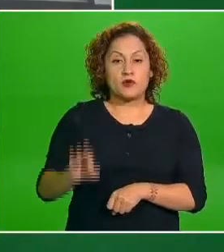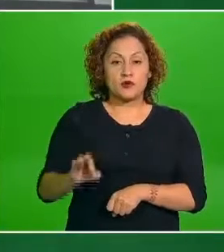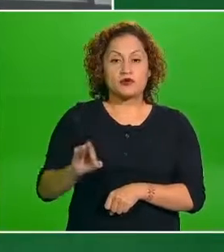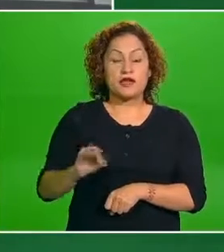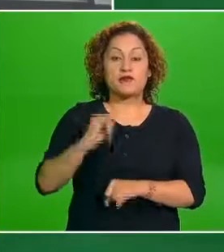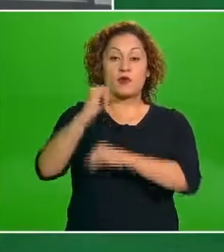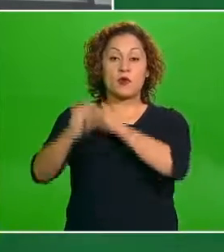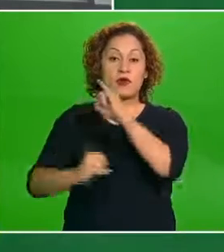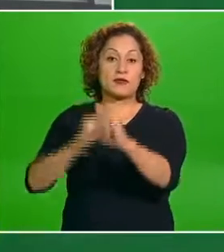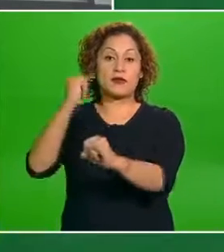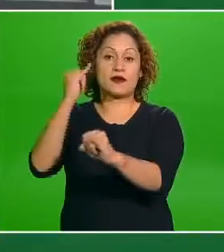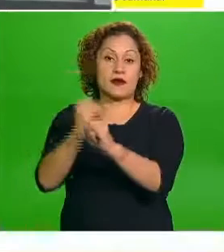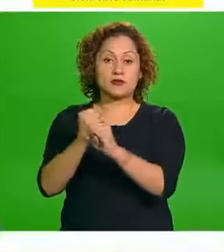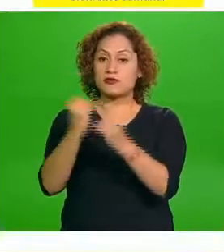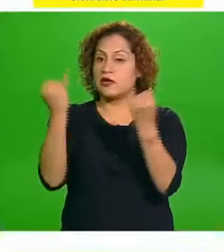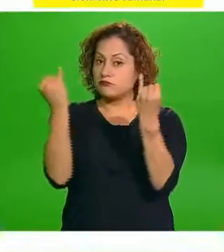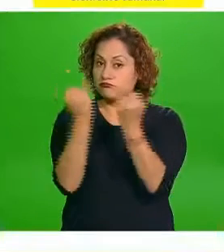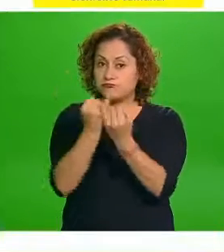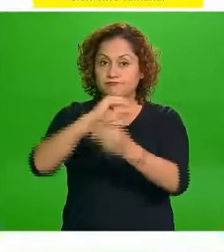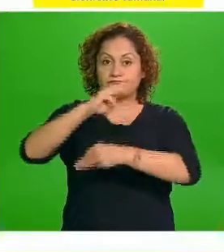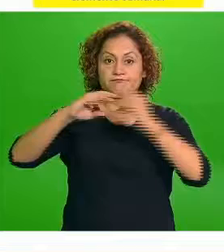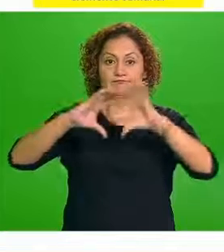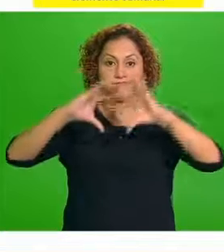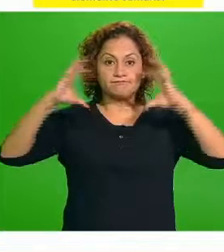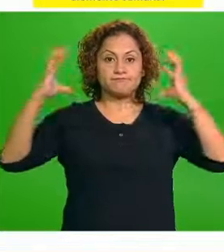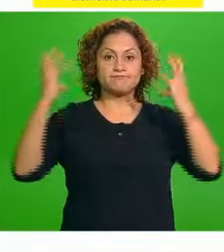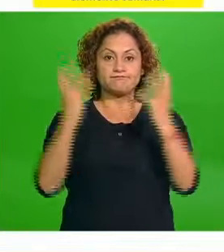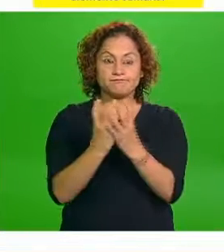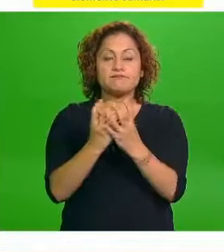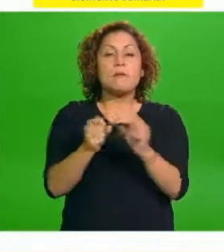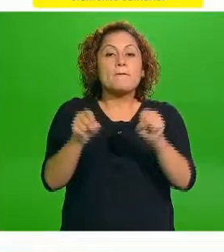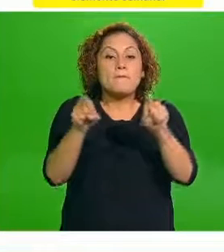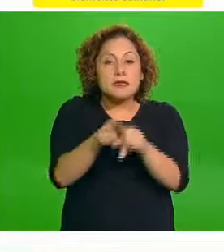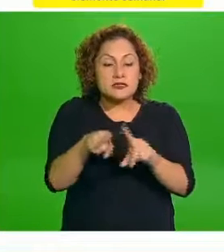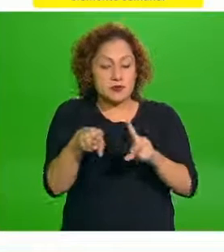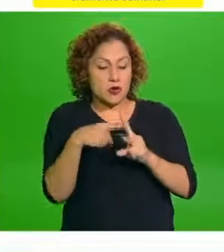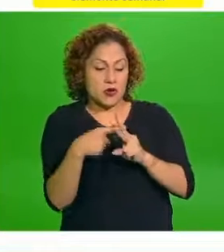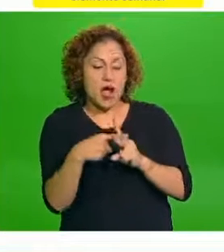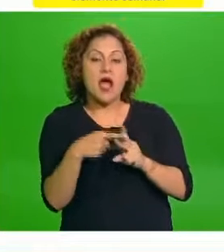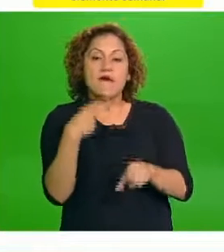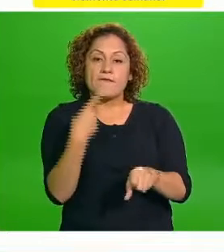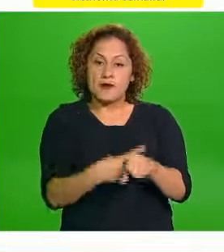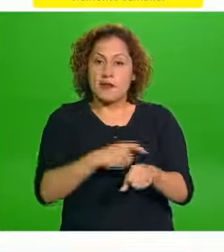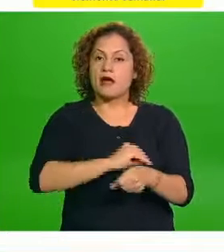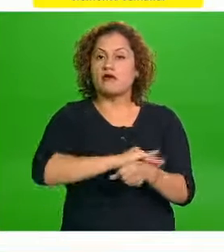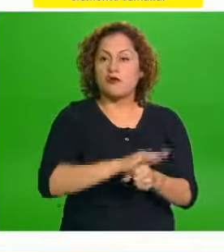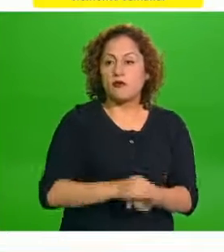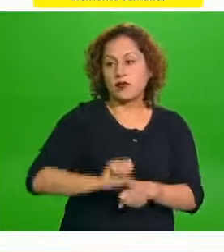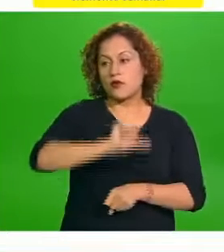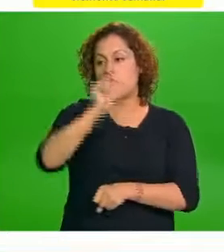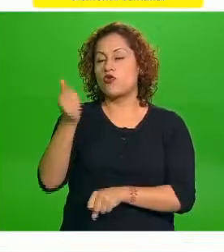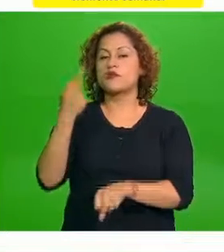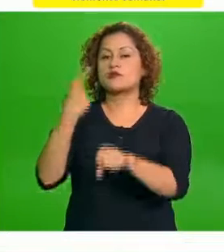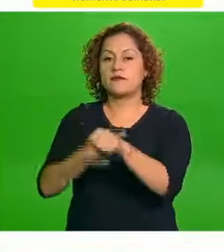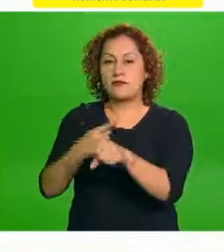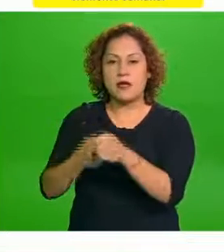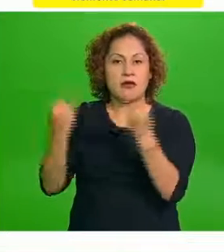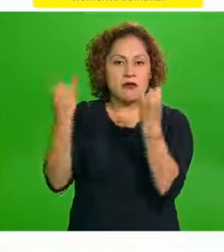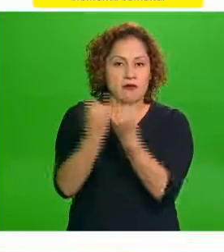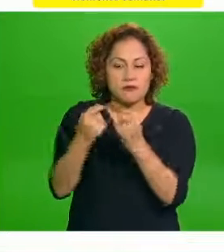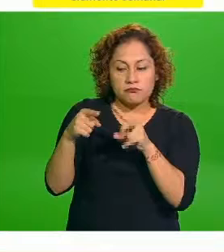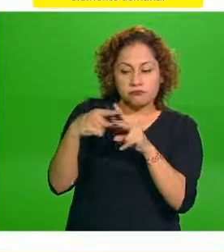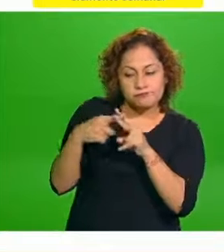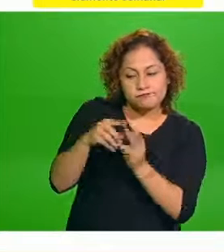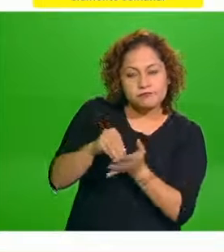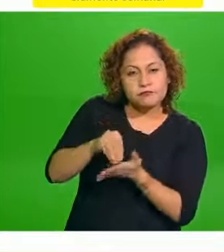internacional esta medida nos sirve mucho también, no solo para COVID, sino para otras enfermedades infecciosas, pues para identificar si tenemos un foco rojo, que en el